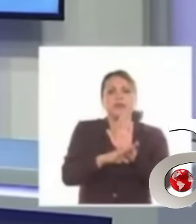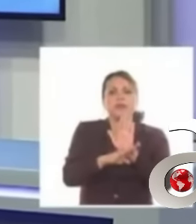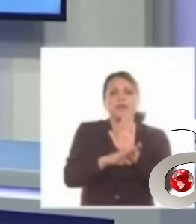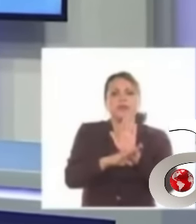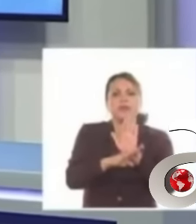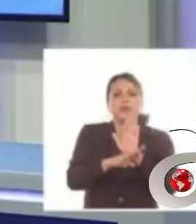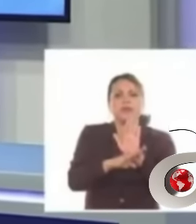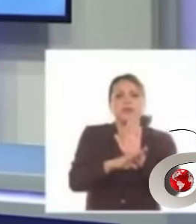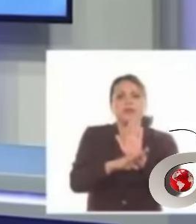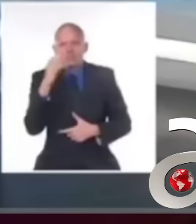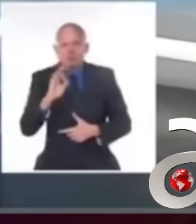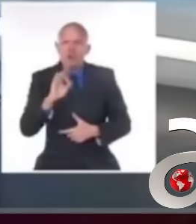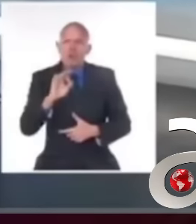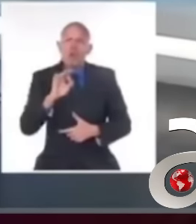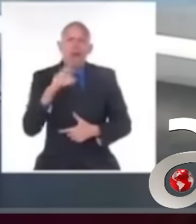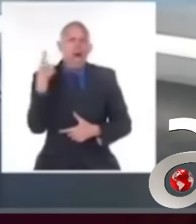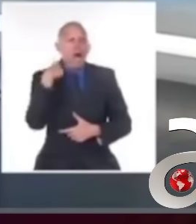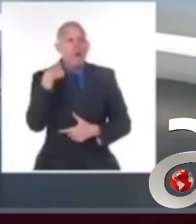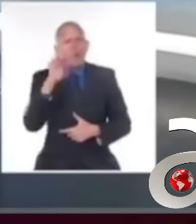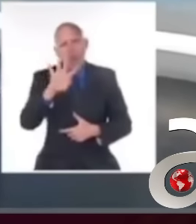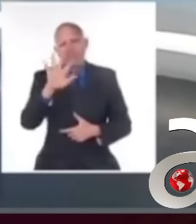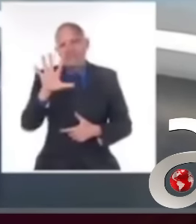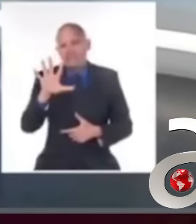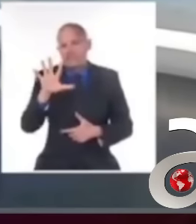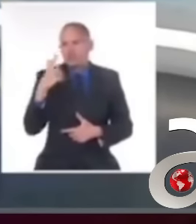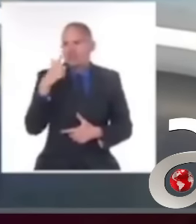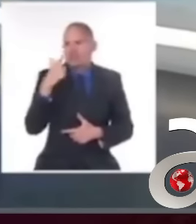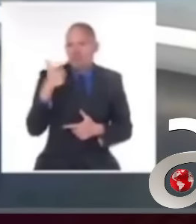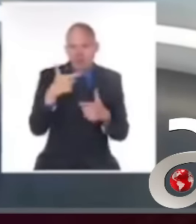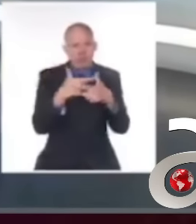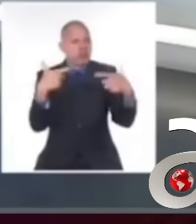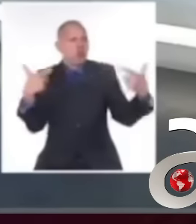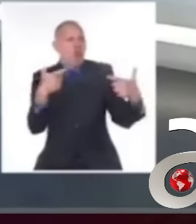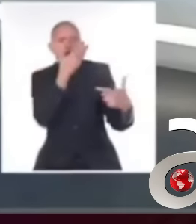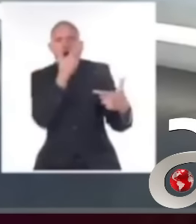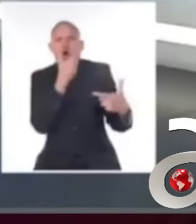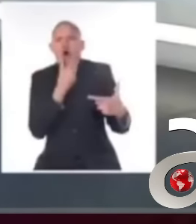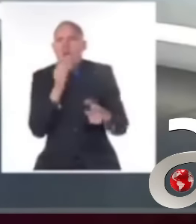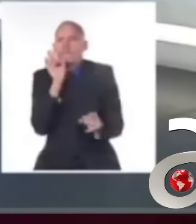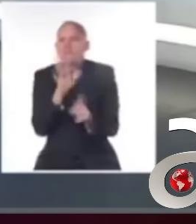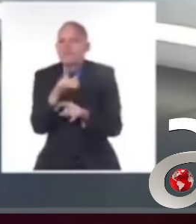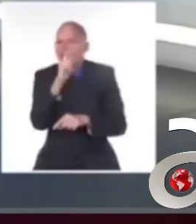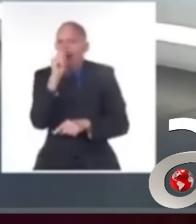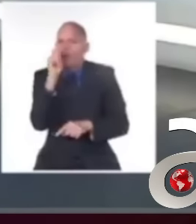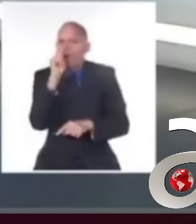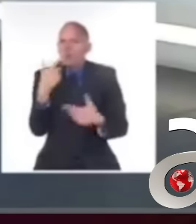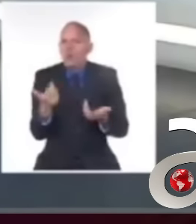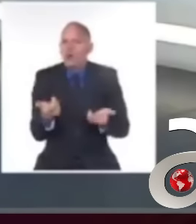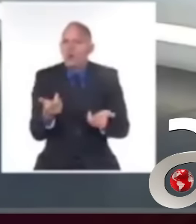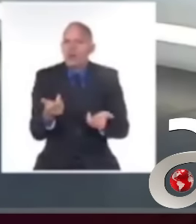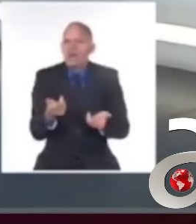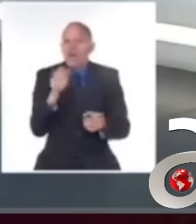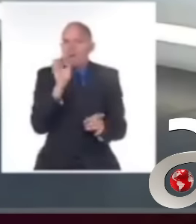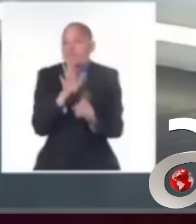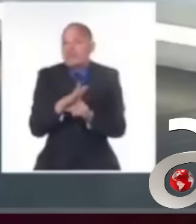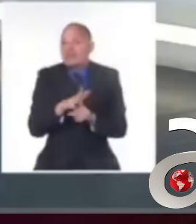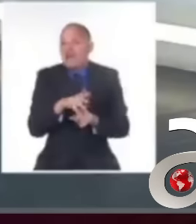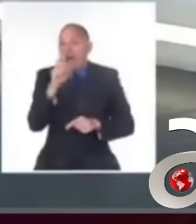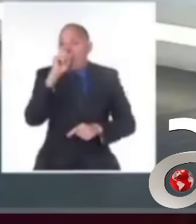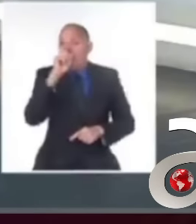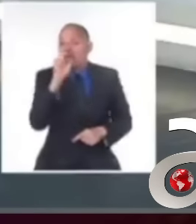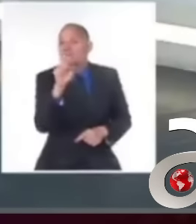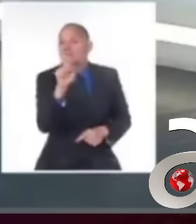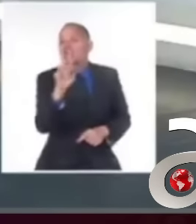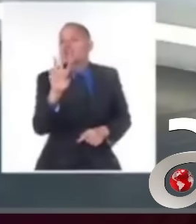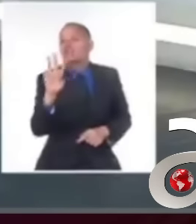los jóvenes hacia el consumo de drogas como un escape de la difícil realidad socioeconómica bajo el sistema socialista. No obstante,